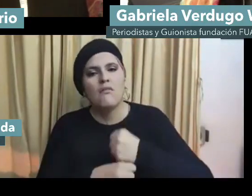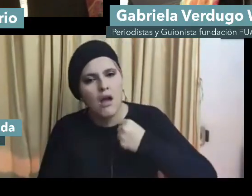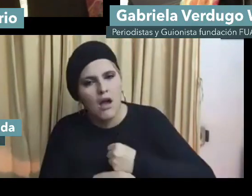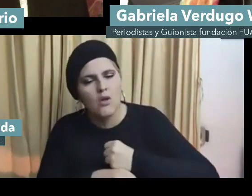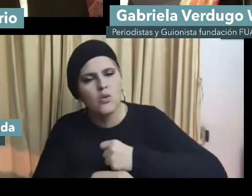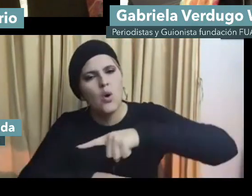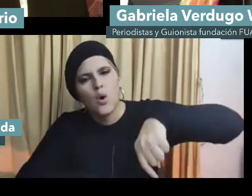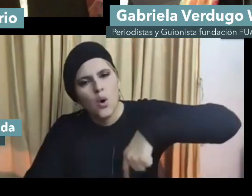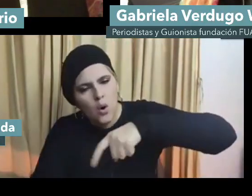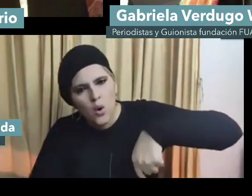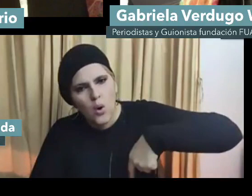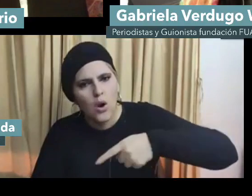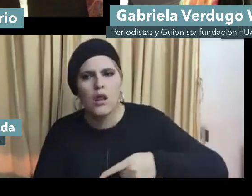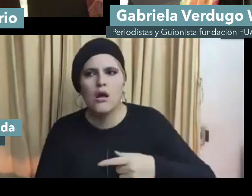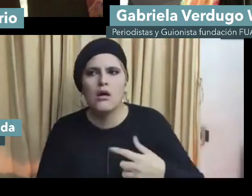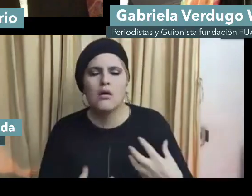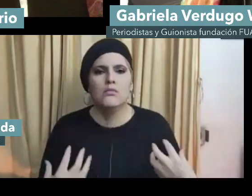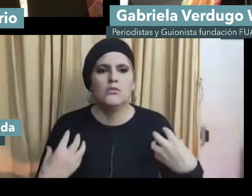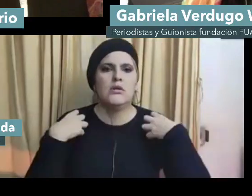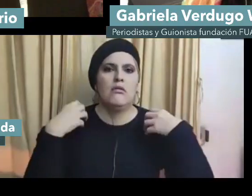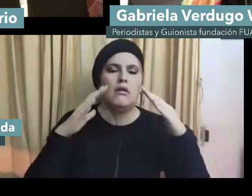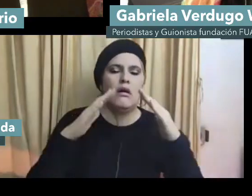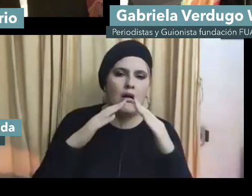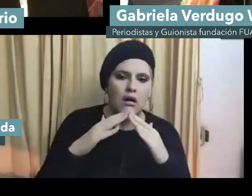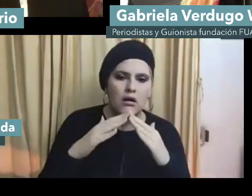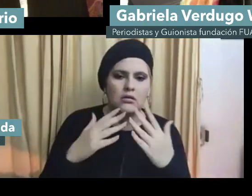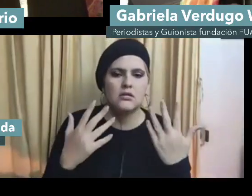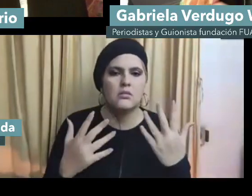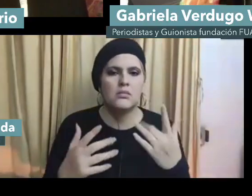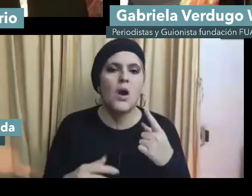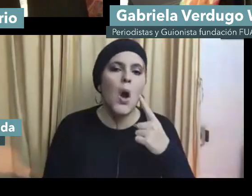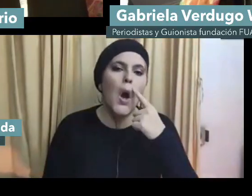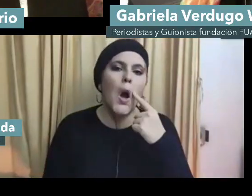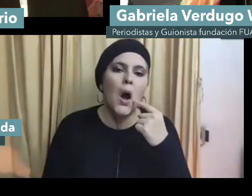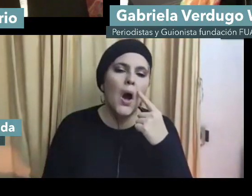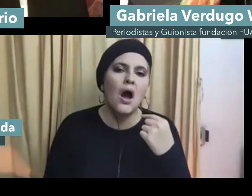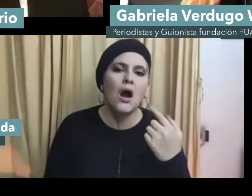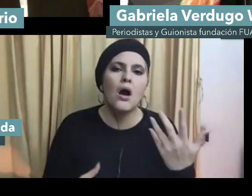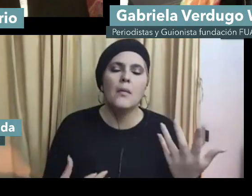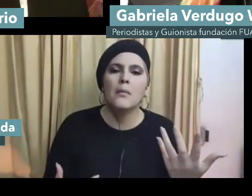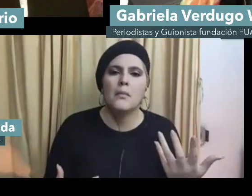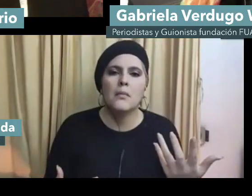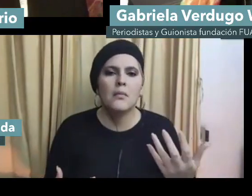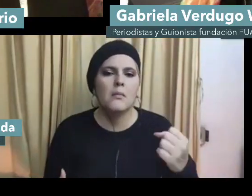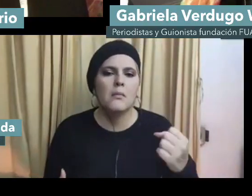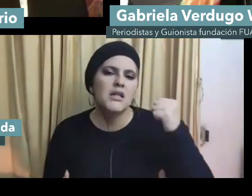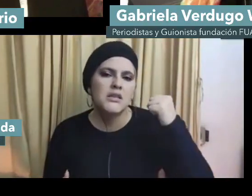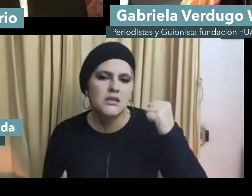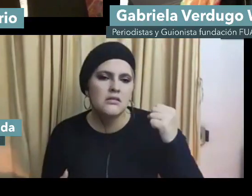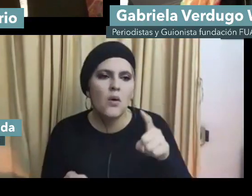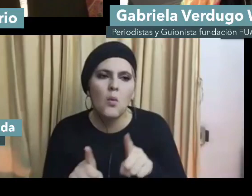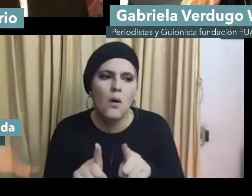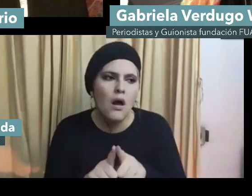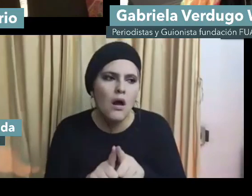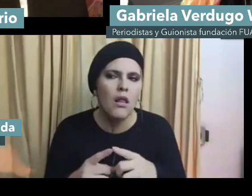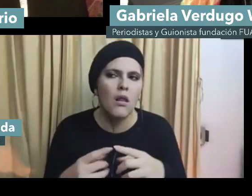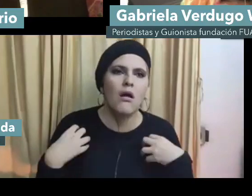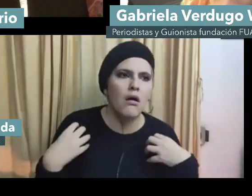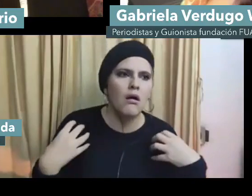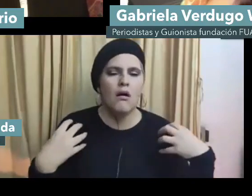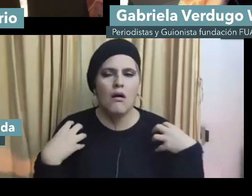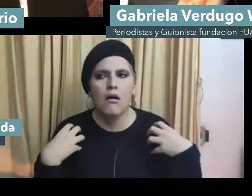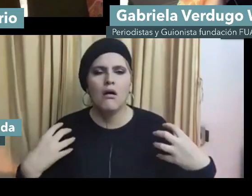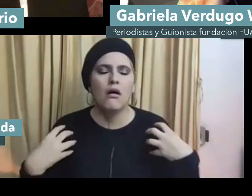tienen que llevar la casa, porque seguimos siendo un país machista, tengan crisis de pánico, pero no se ha asociado a eso